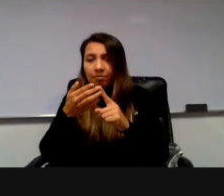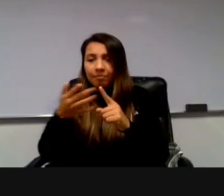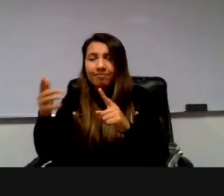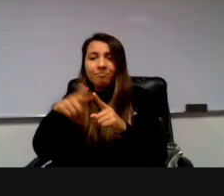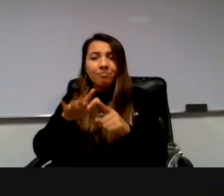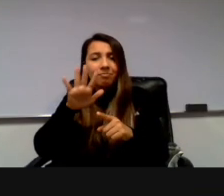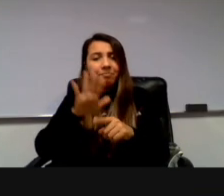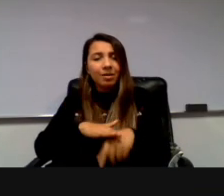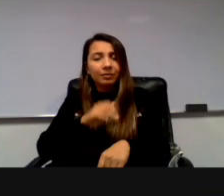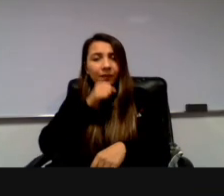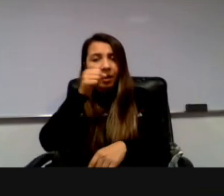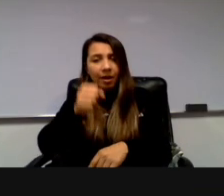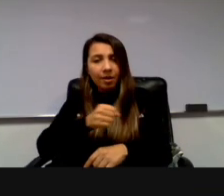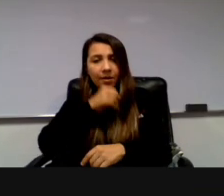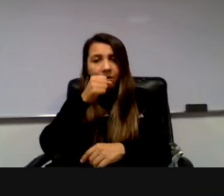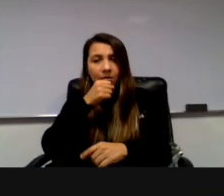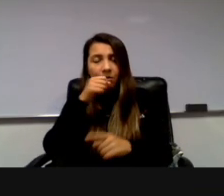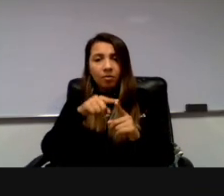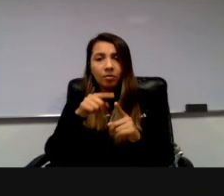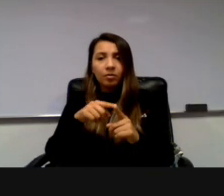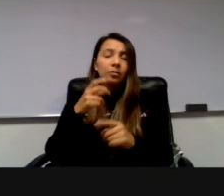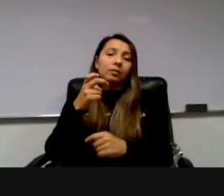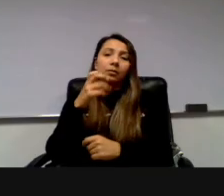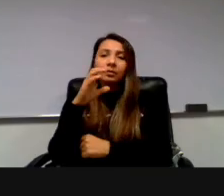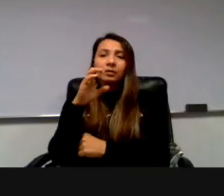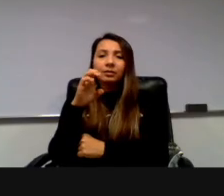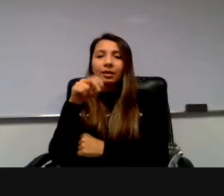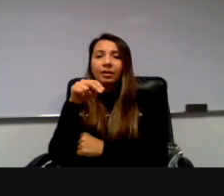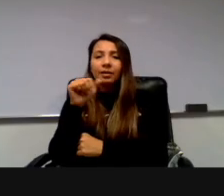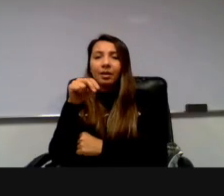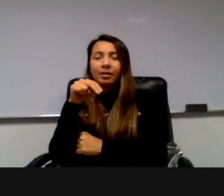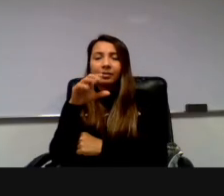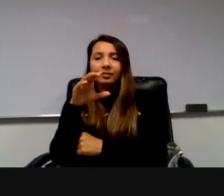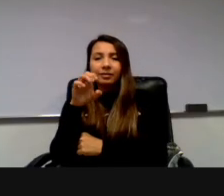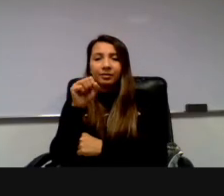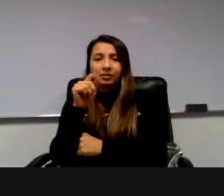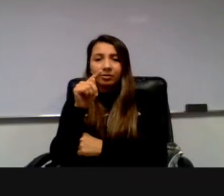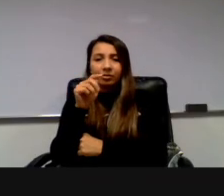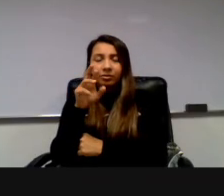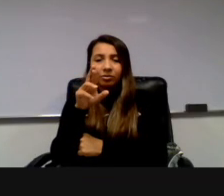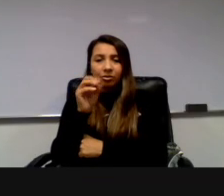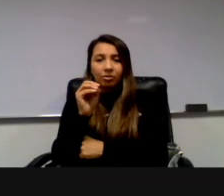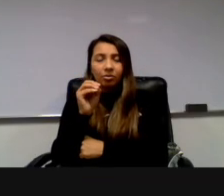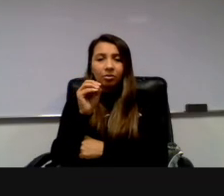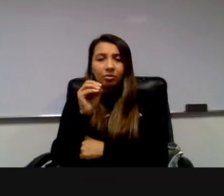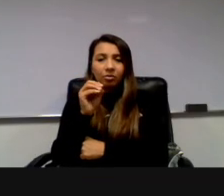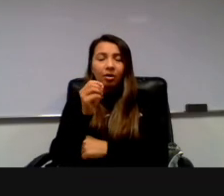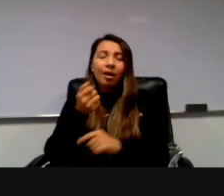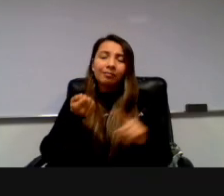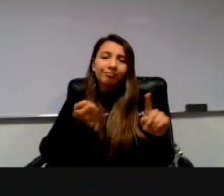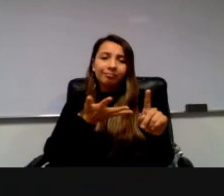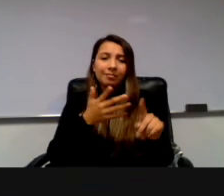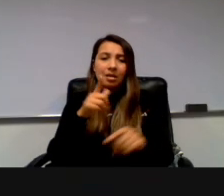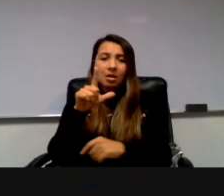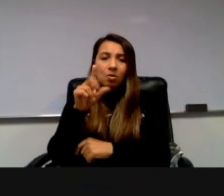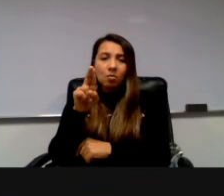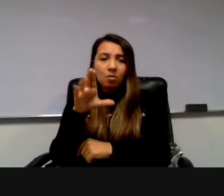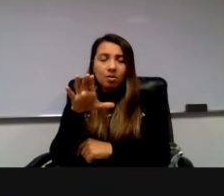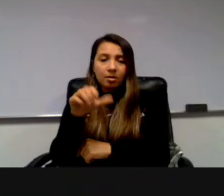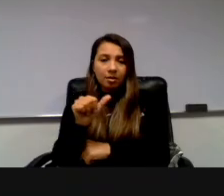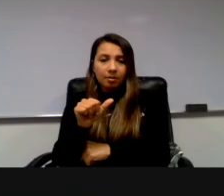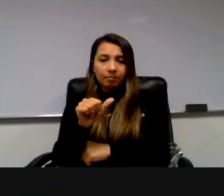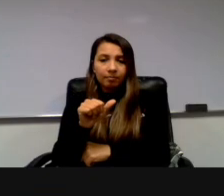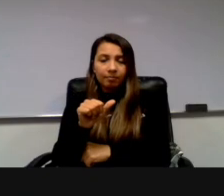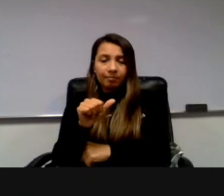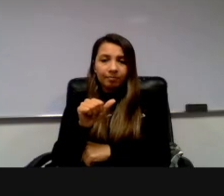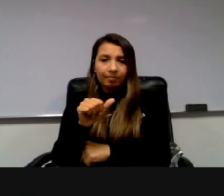decir que este concepto del senancestro es equivalente a lo que hoy en día conocemos como LUCA, ¿no? Como el último ancestro común de